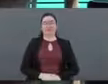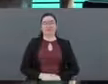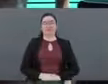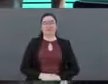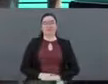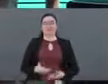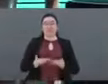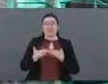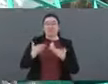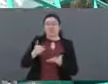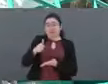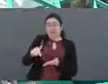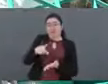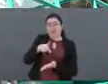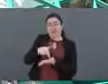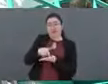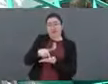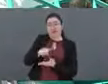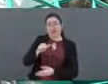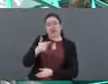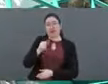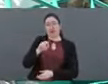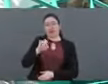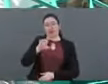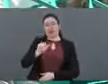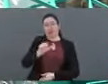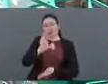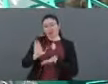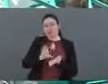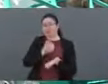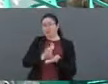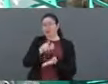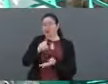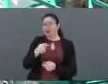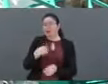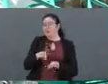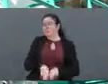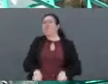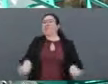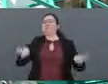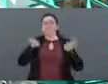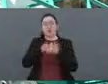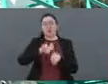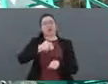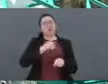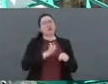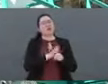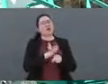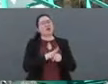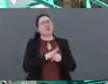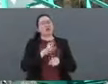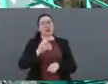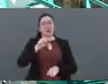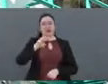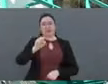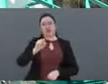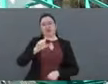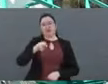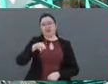Aquí, la Agrícola Oriental es una de las colonias más importantes y la otra es la Ramos Millán. La